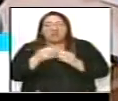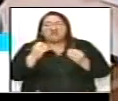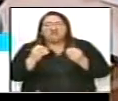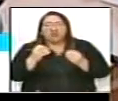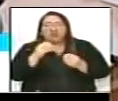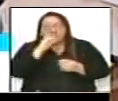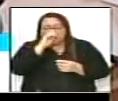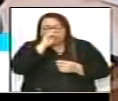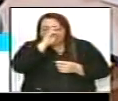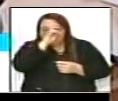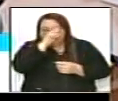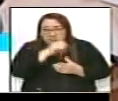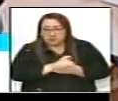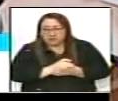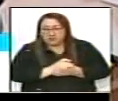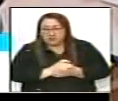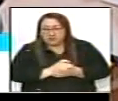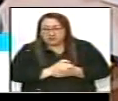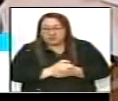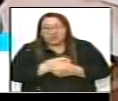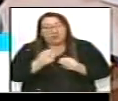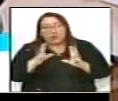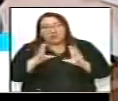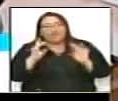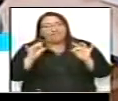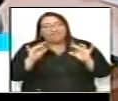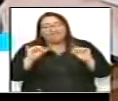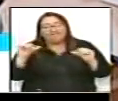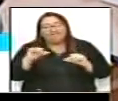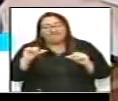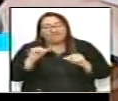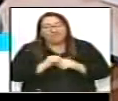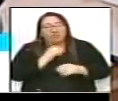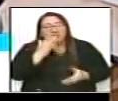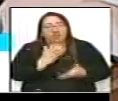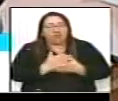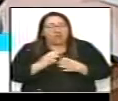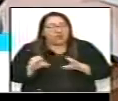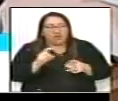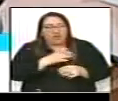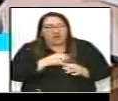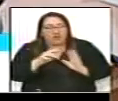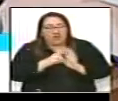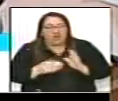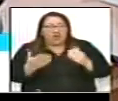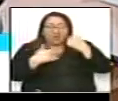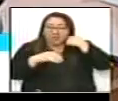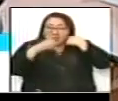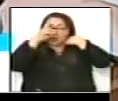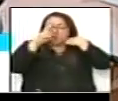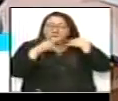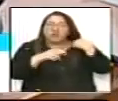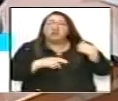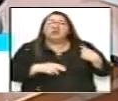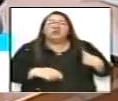o por mala suerte, por este problema que nos generó el gobierno regional del Cusco.